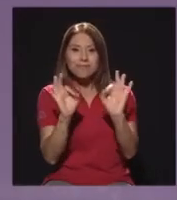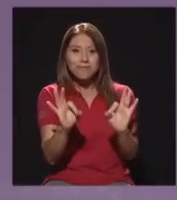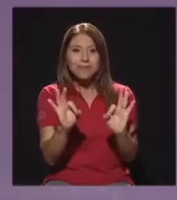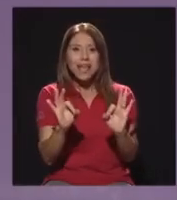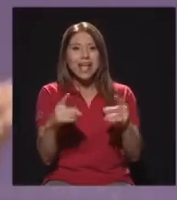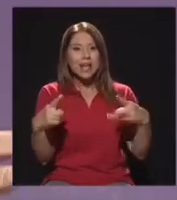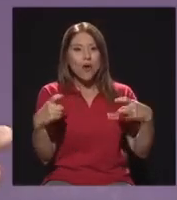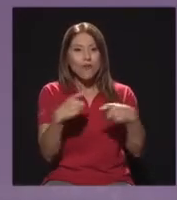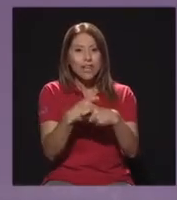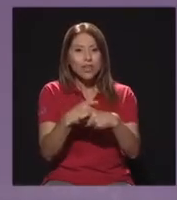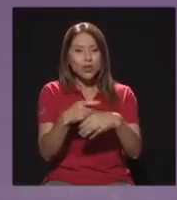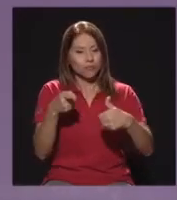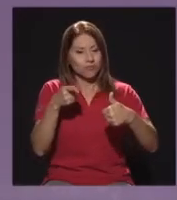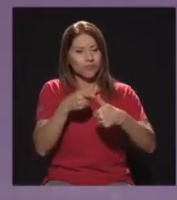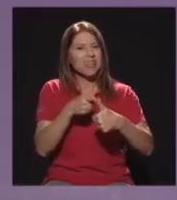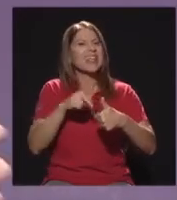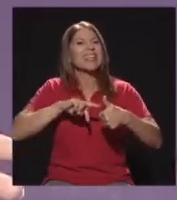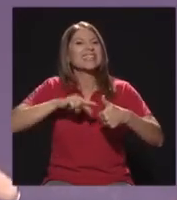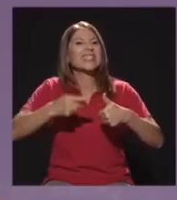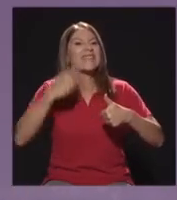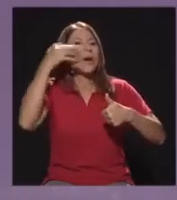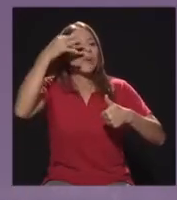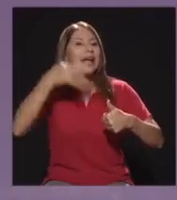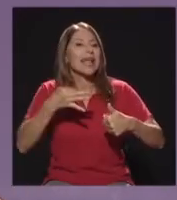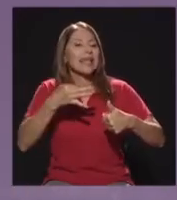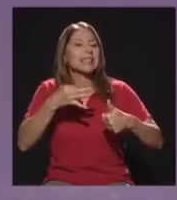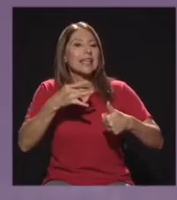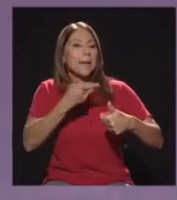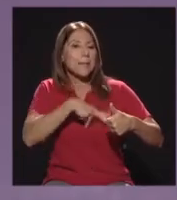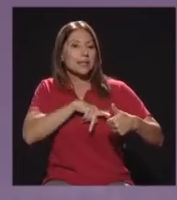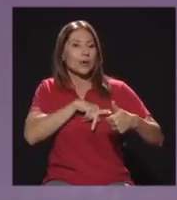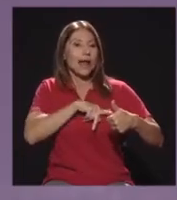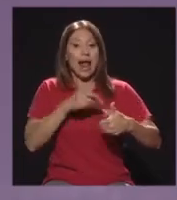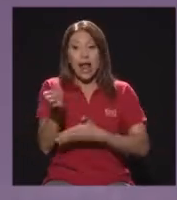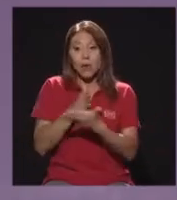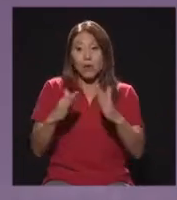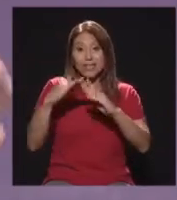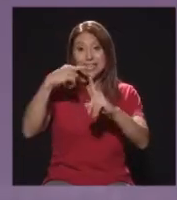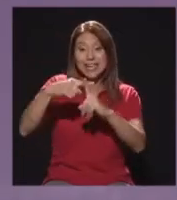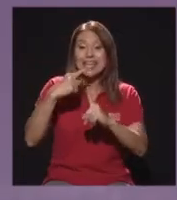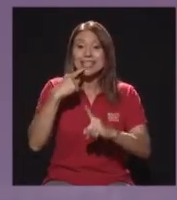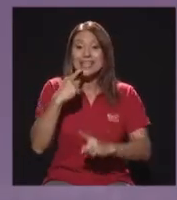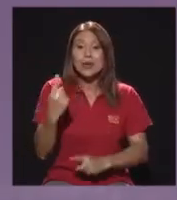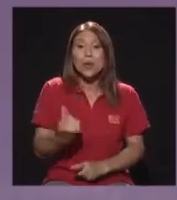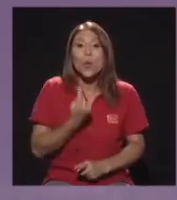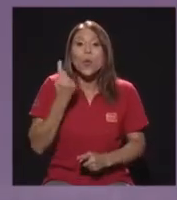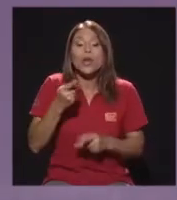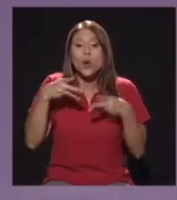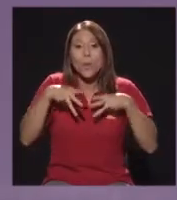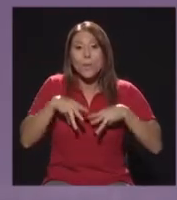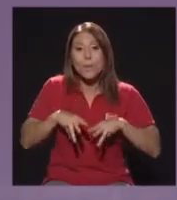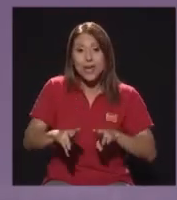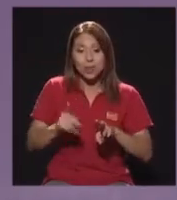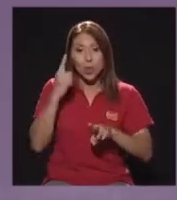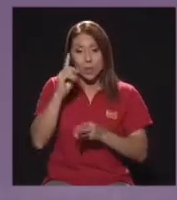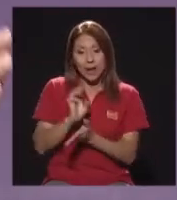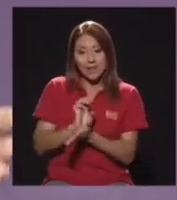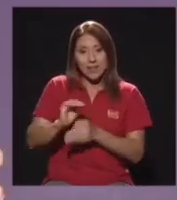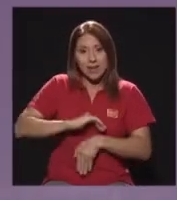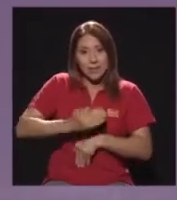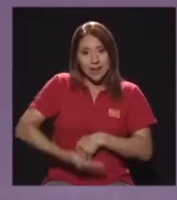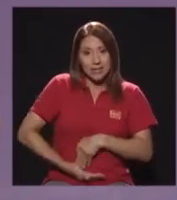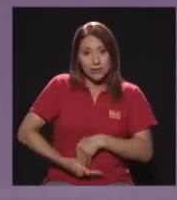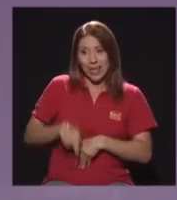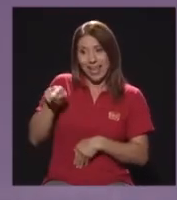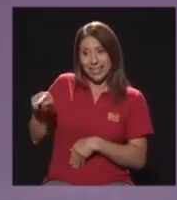porque hay iglesias que dicen que el único método anticonceptivo es este que el señor mencionó eso es una